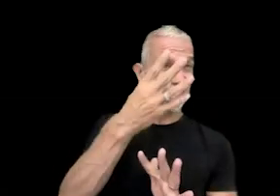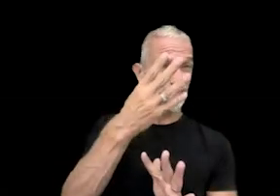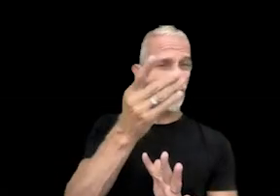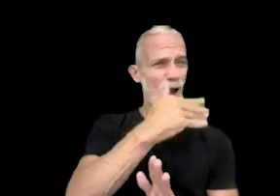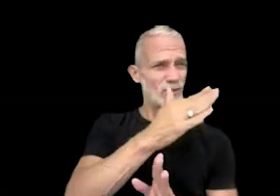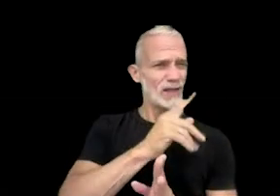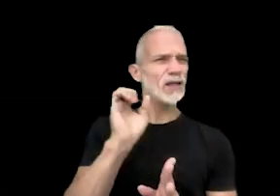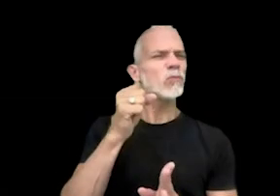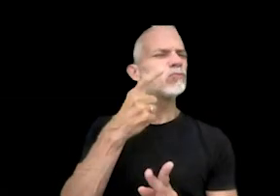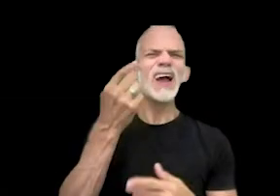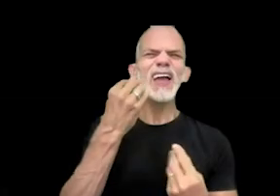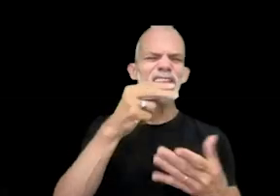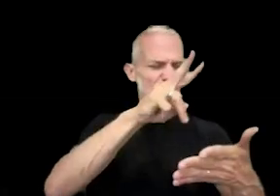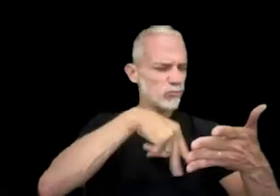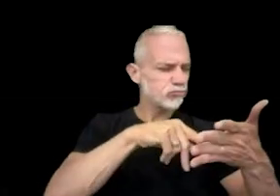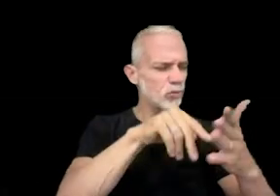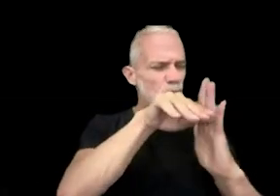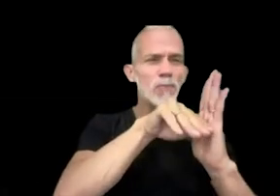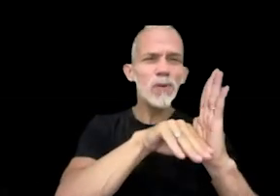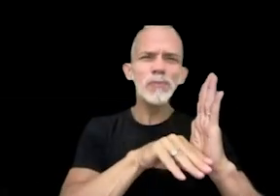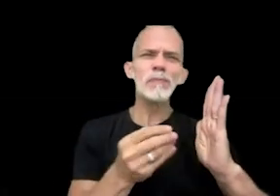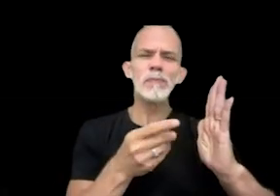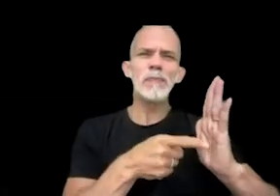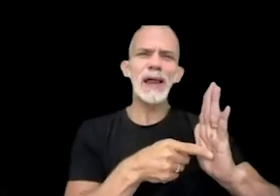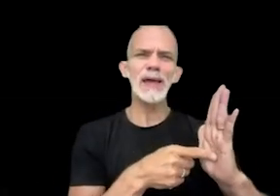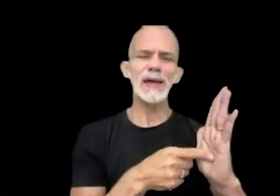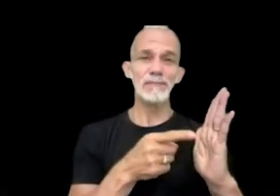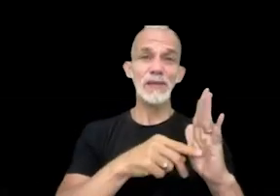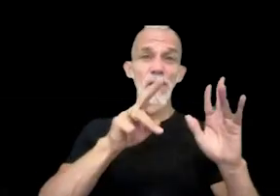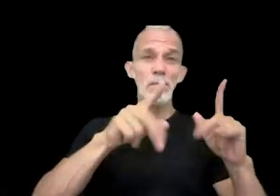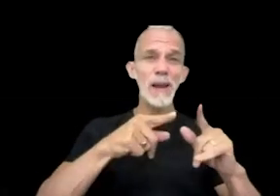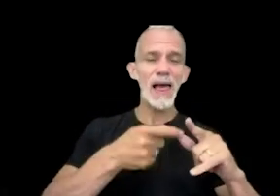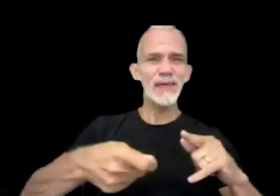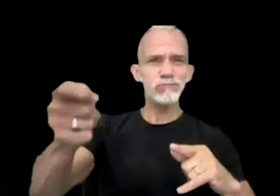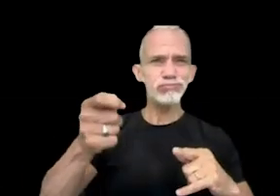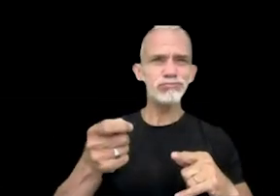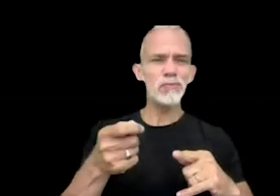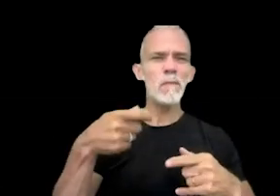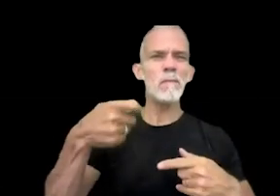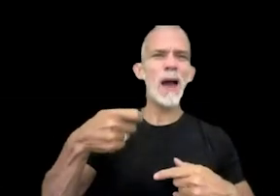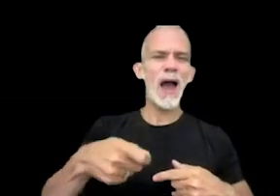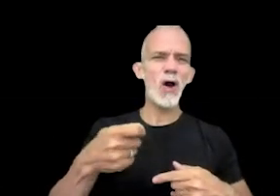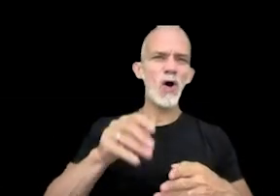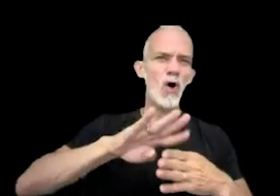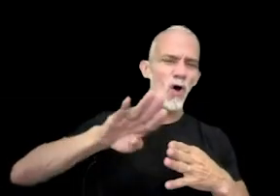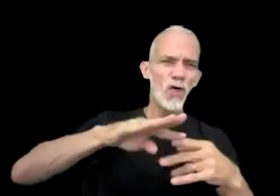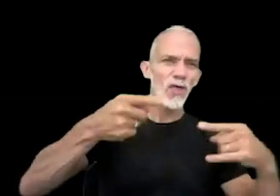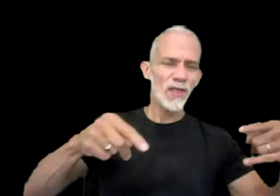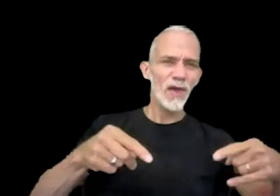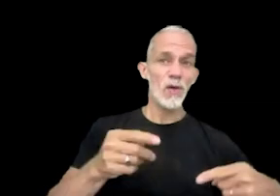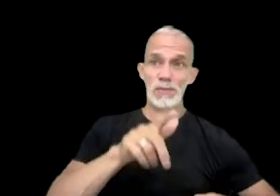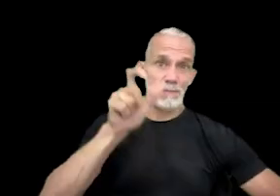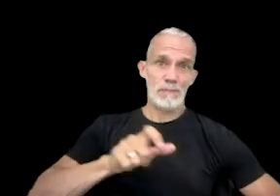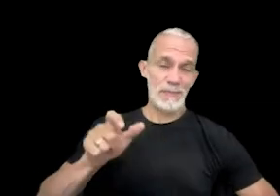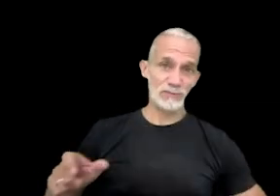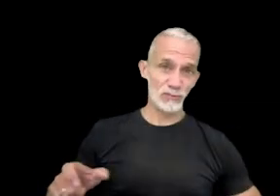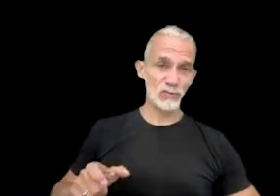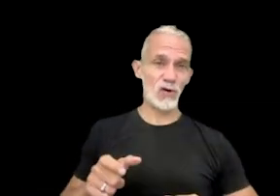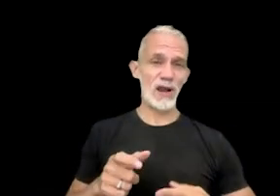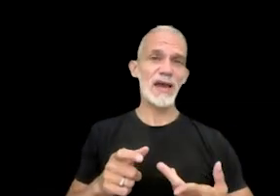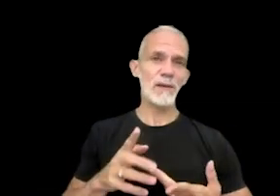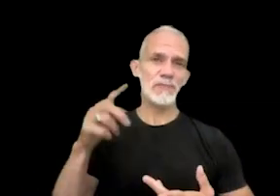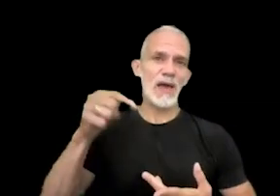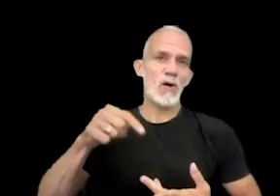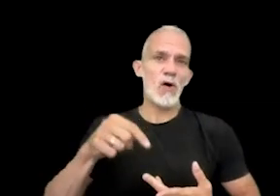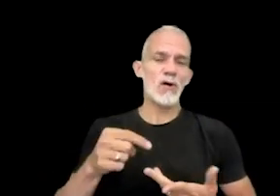esta resolución que instrumentó este plan de facilidades de pago para aquellos contribuyentes que